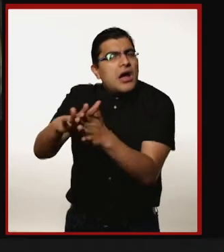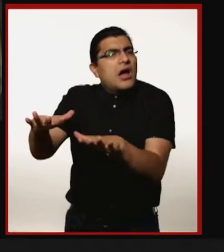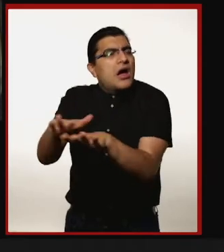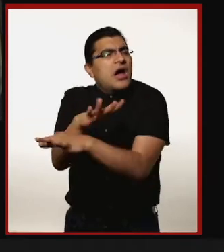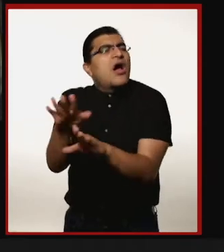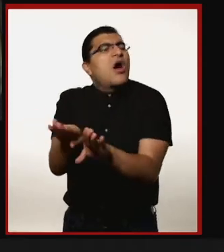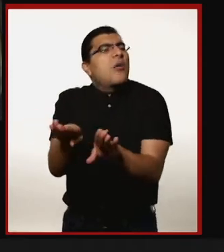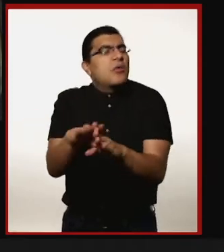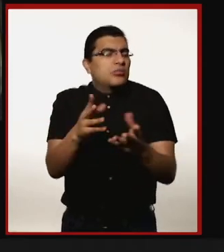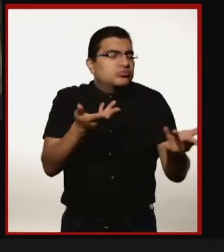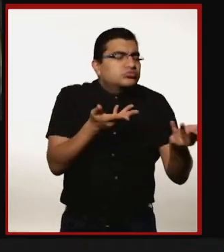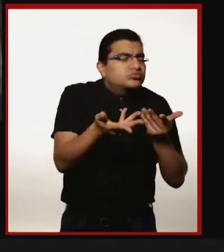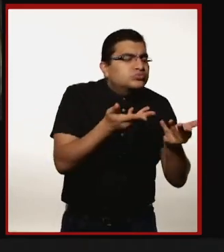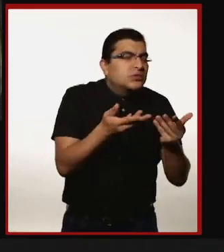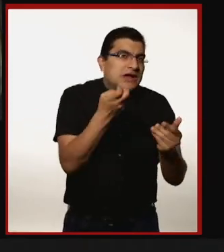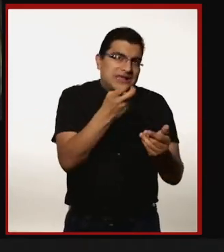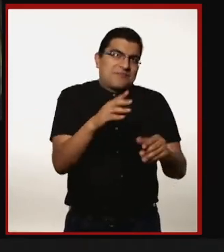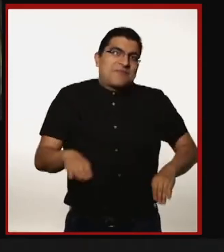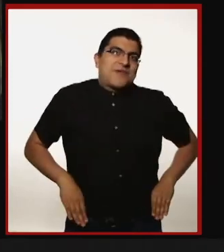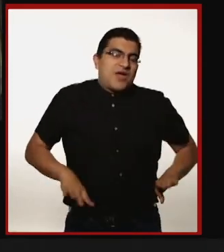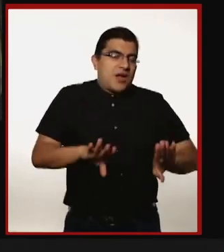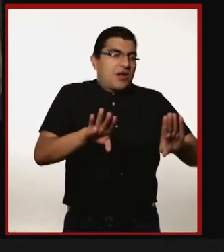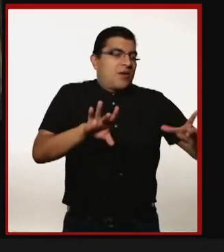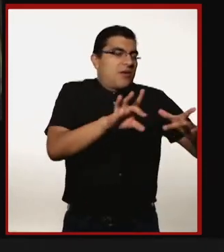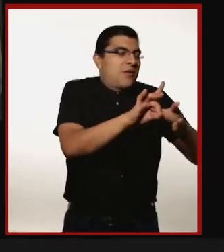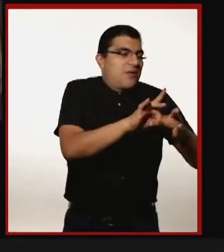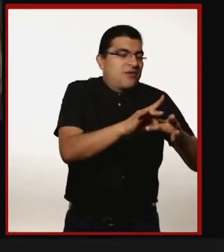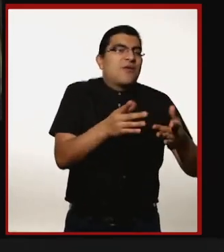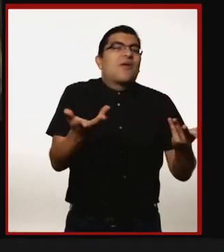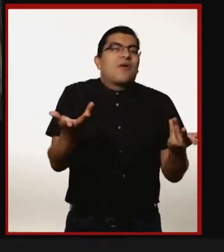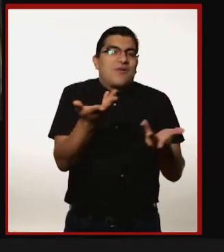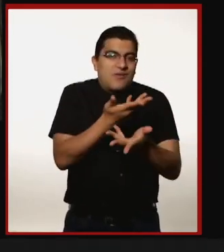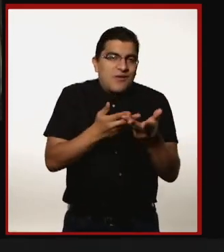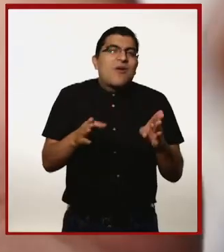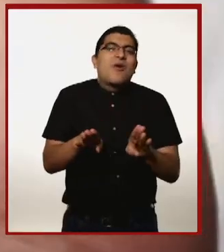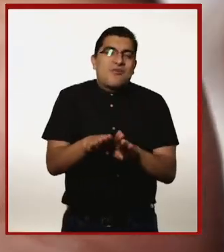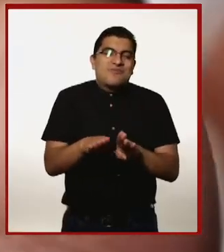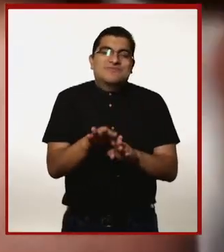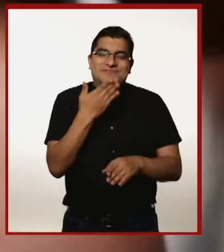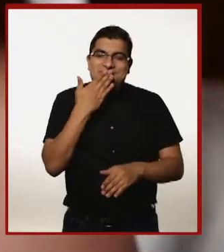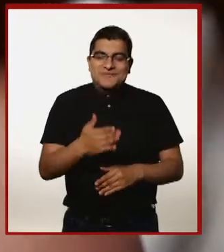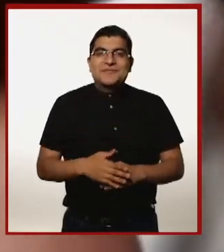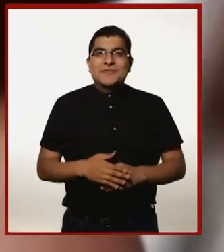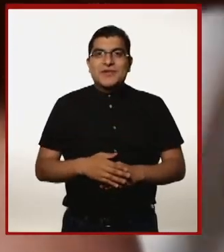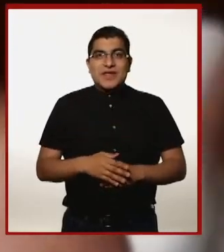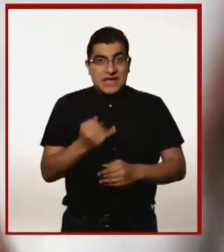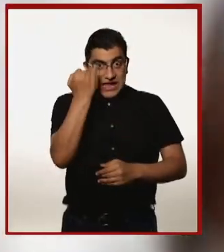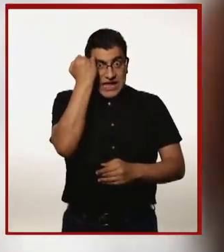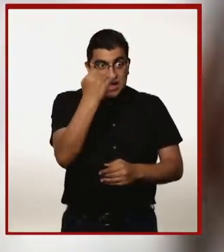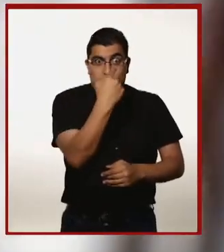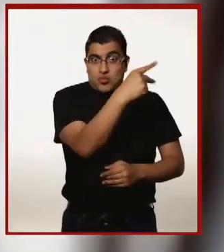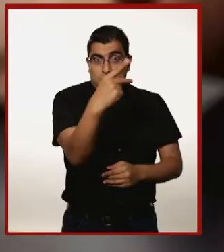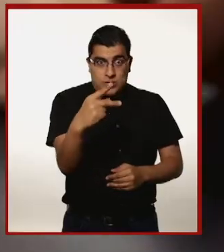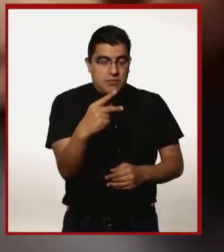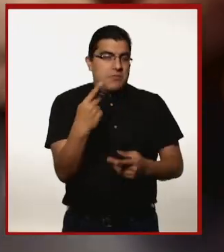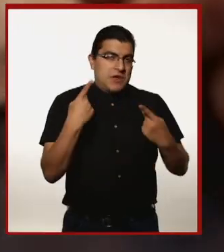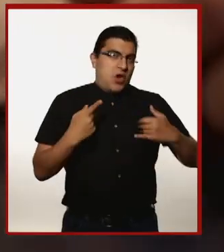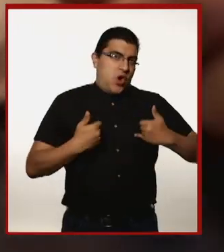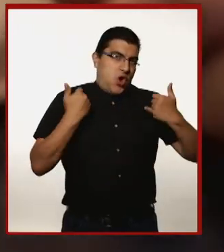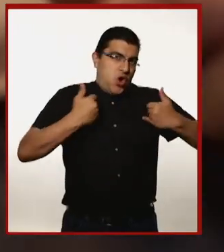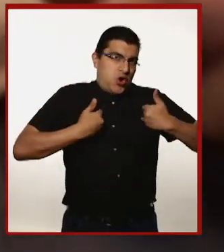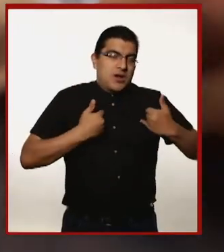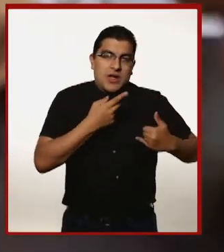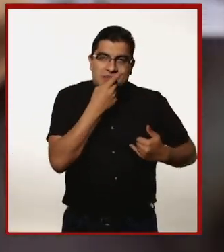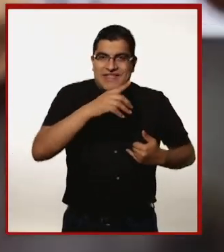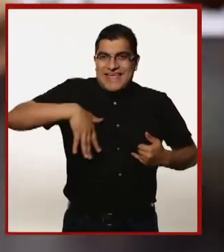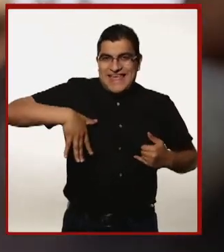transformar esa realidad. Esa es una forma en la que yo creo que se pueden vincular. E incluso la propia iniciativa de los jóvenes. Ahora